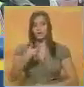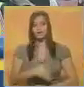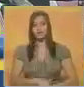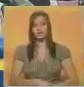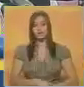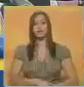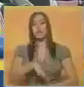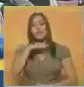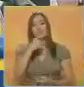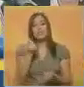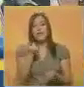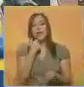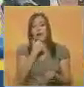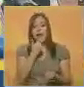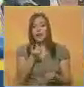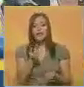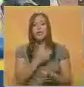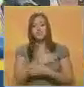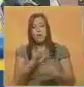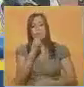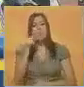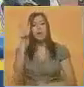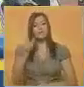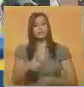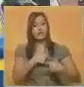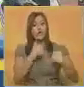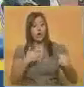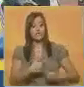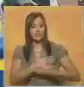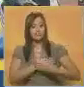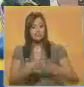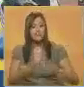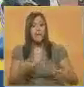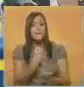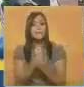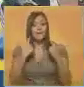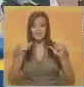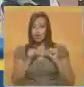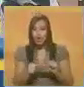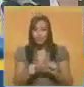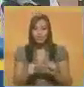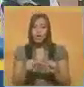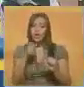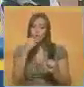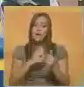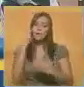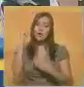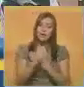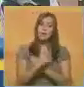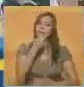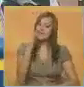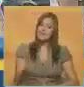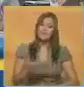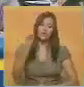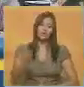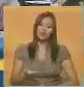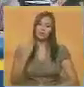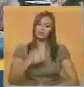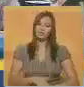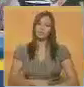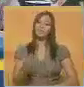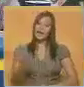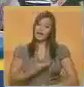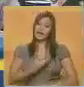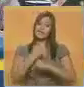pues llenados de esa bondad de su corazón que nos permitirá seguir avanzando con programas tan importantes. Los